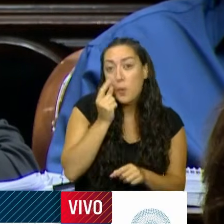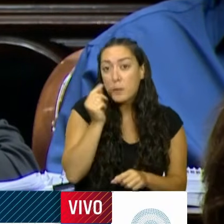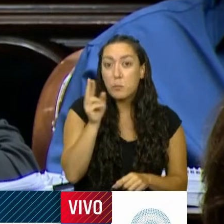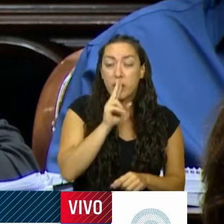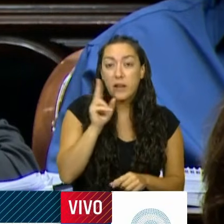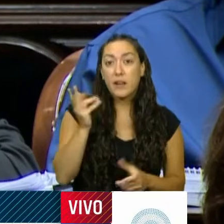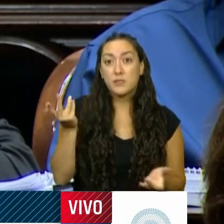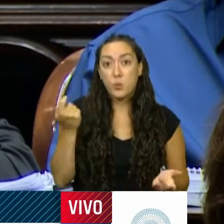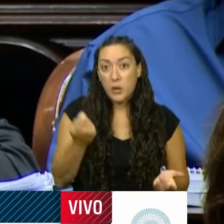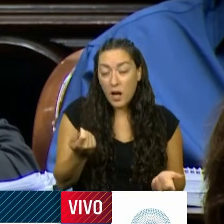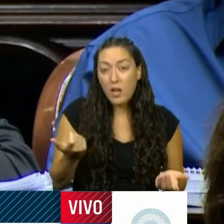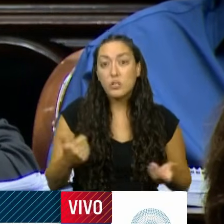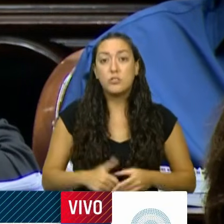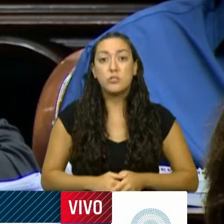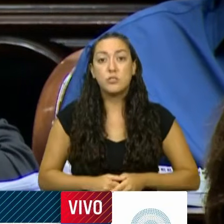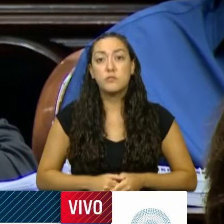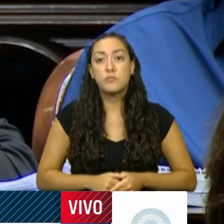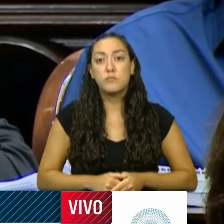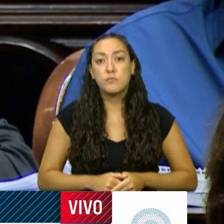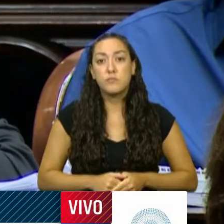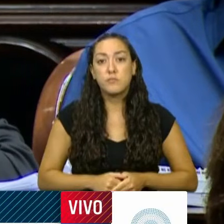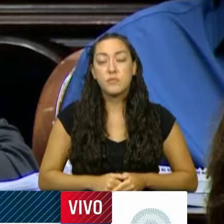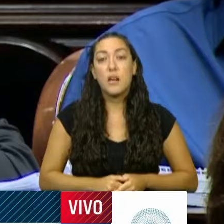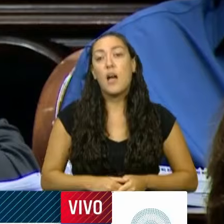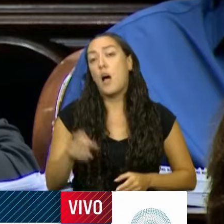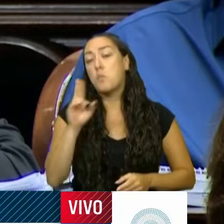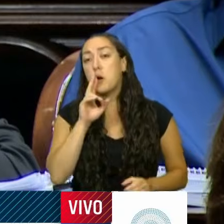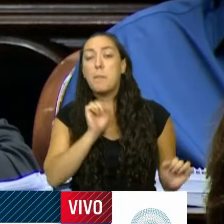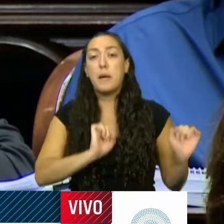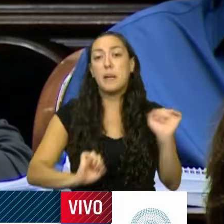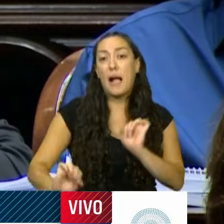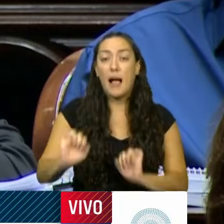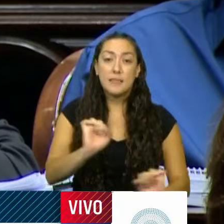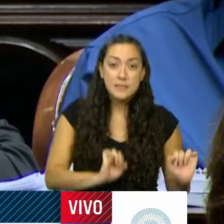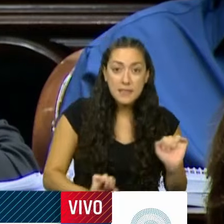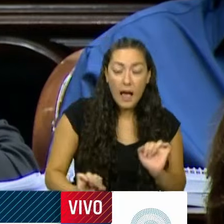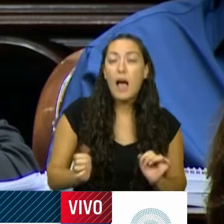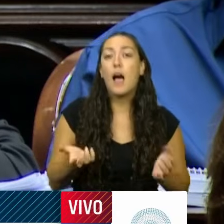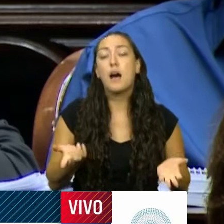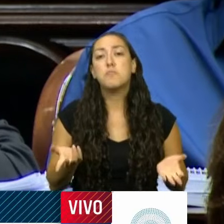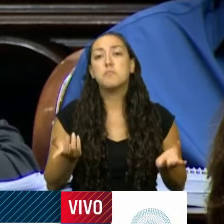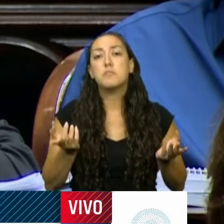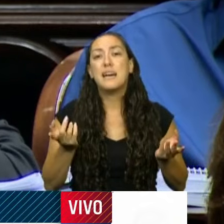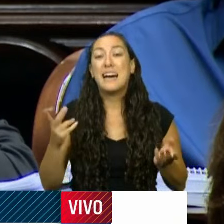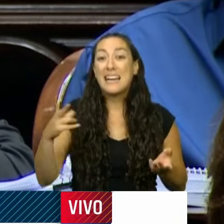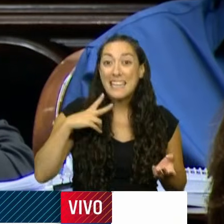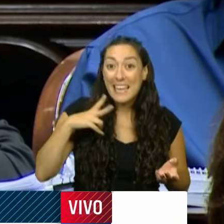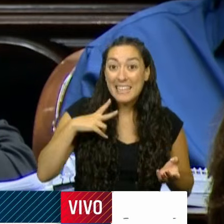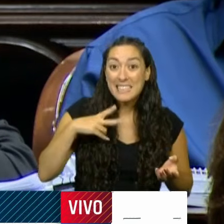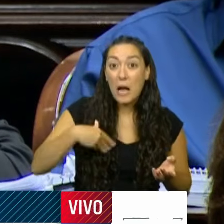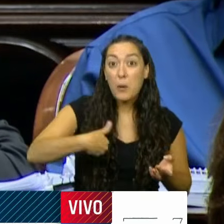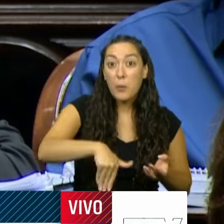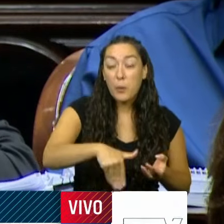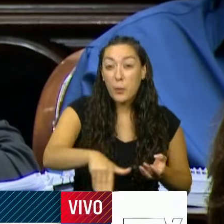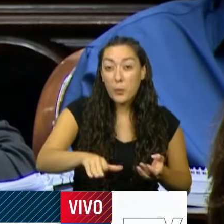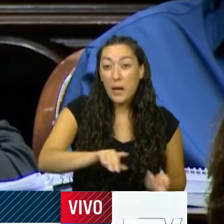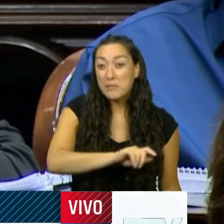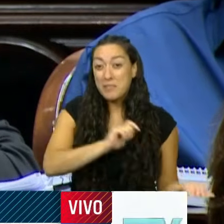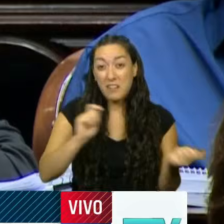antes, a las amas de casa. La transferencia de riquezas que van a